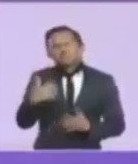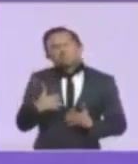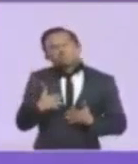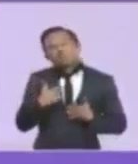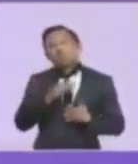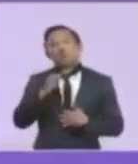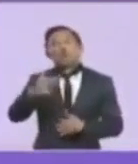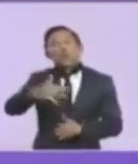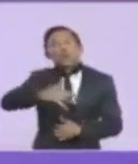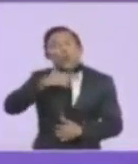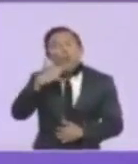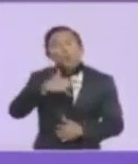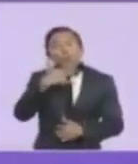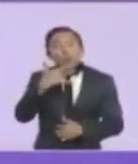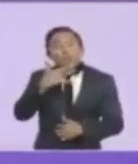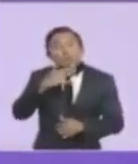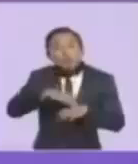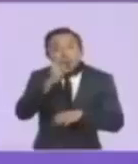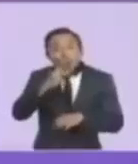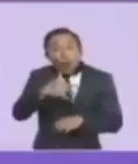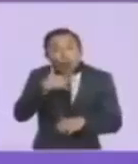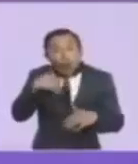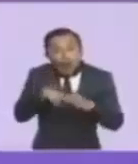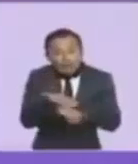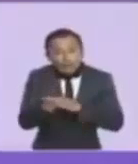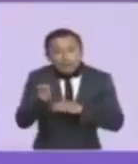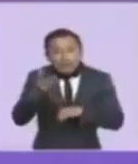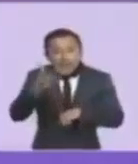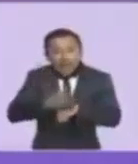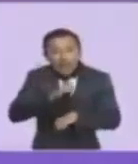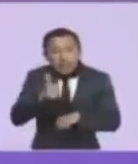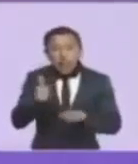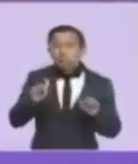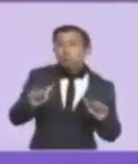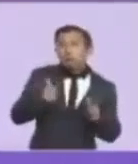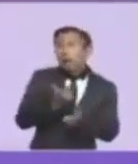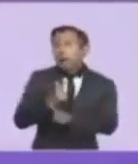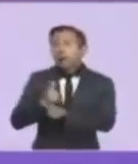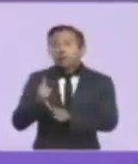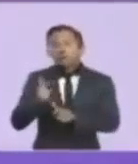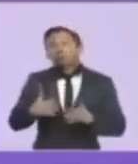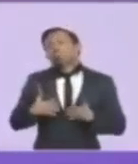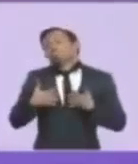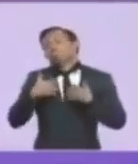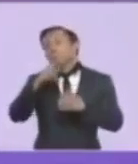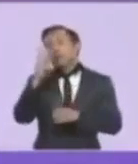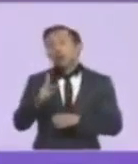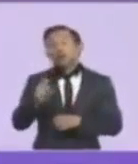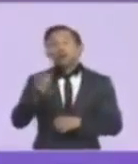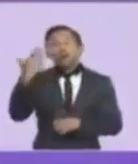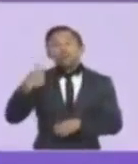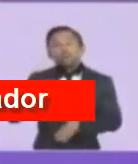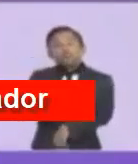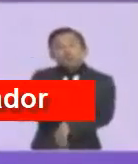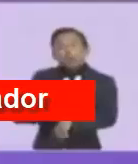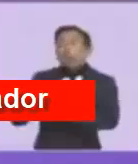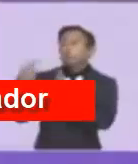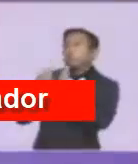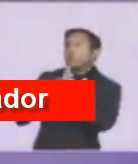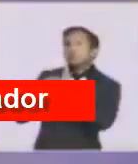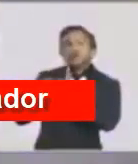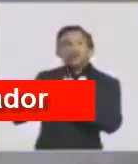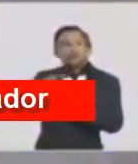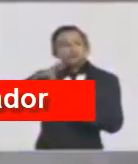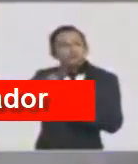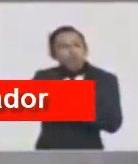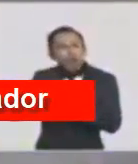¿qué punto fue el que le pudo haber fallado a Andrés Manuel en el debate? ¿Algo que haya fallado, que considere importante? Yo creo que pudo haber,